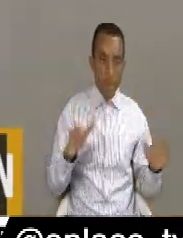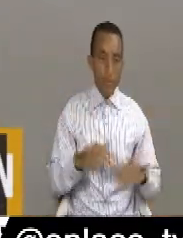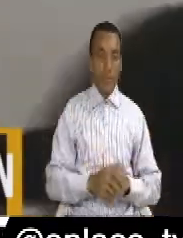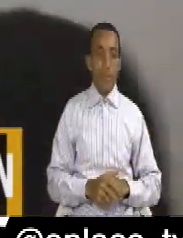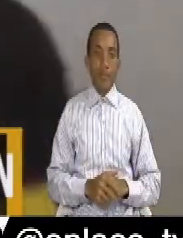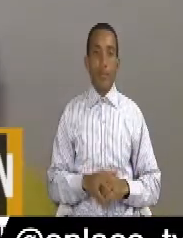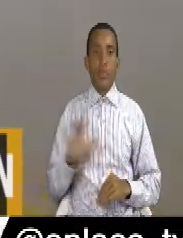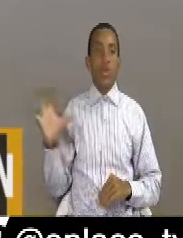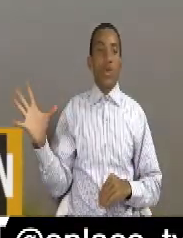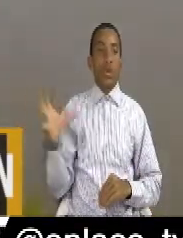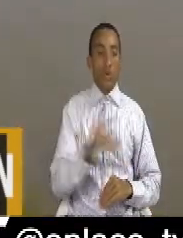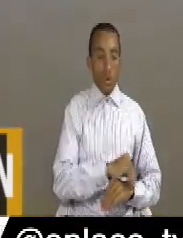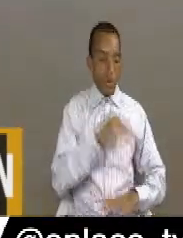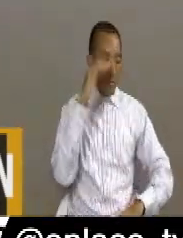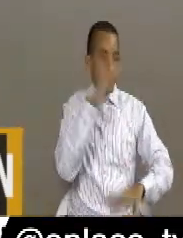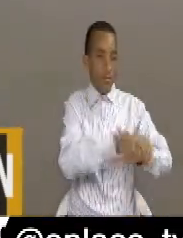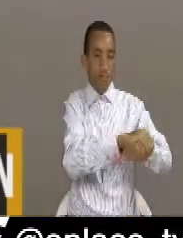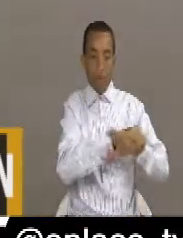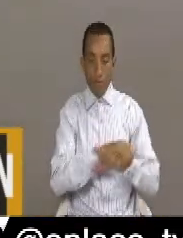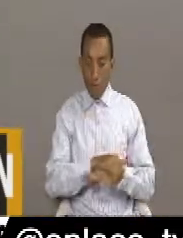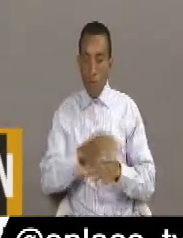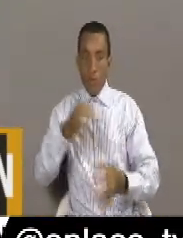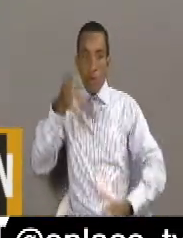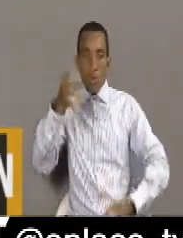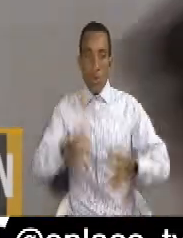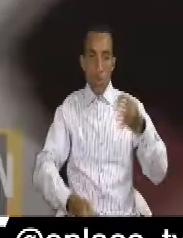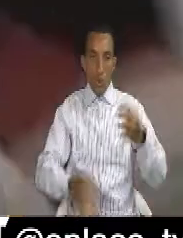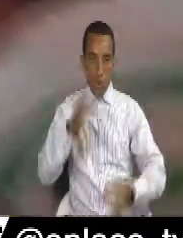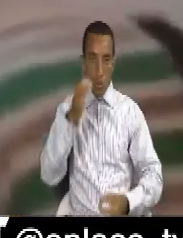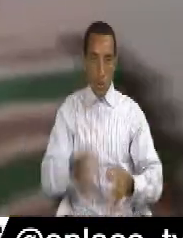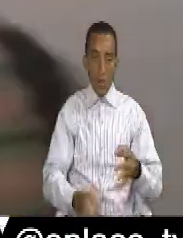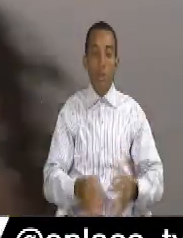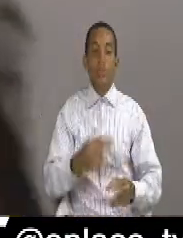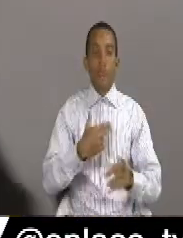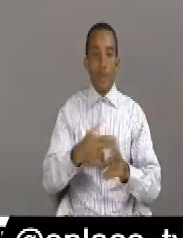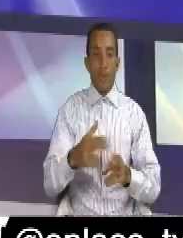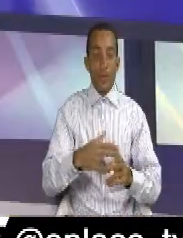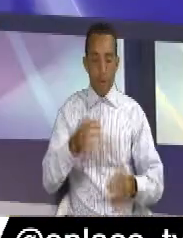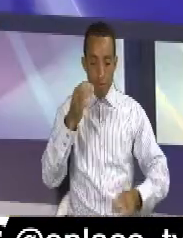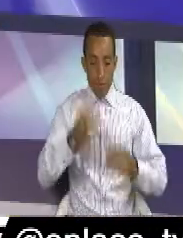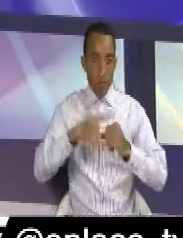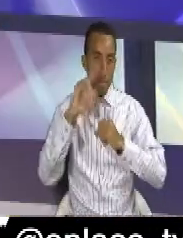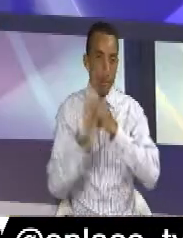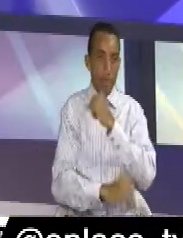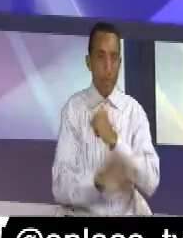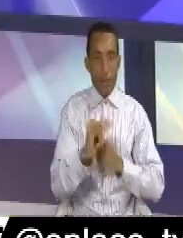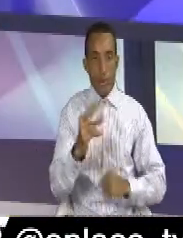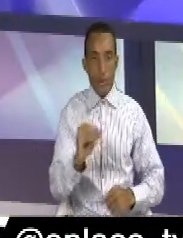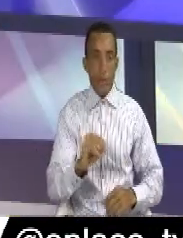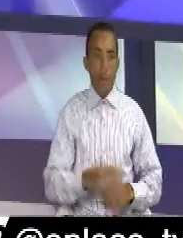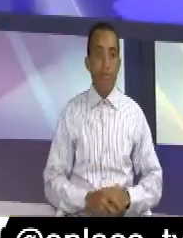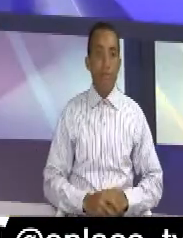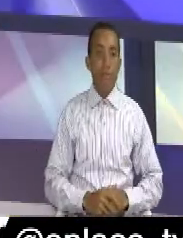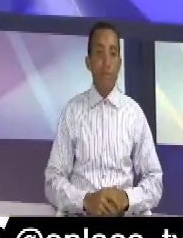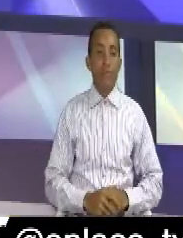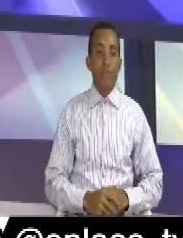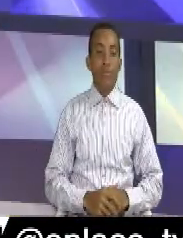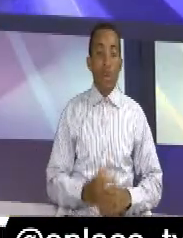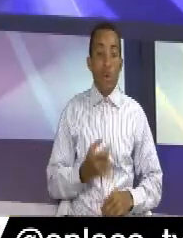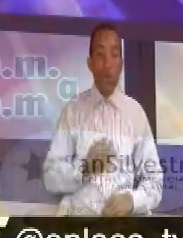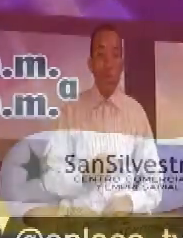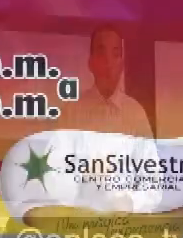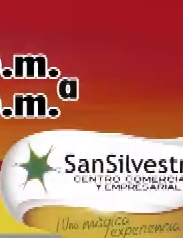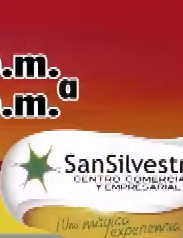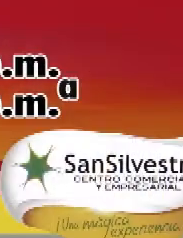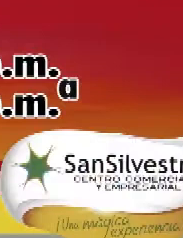fueron puestos a disposición de un juez con control de garantías para su judicialización. Este sábado los esperan en el Centro